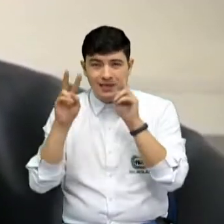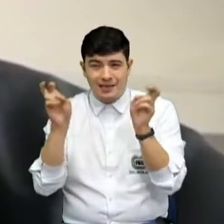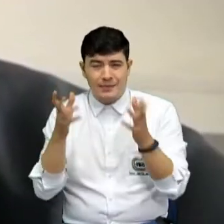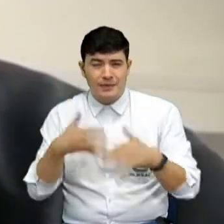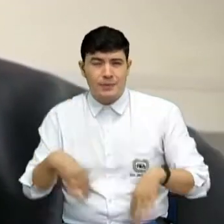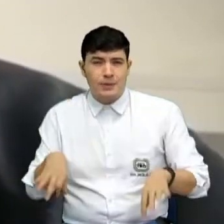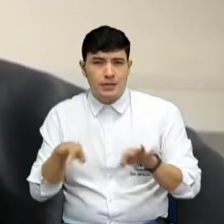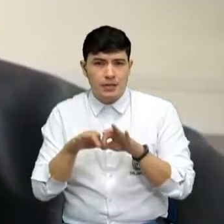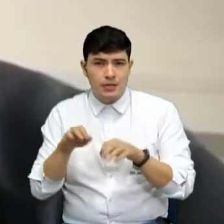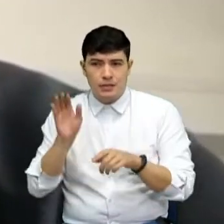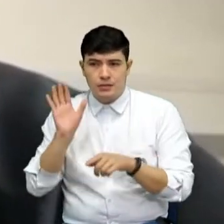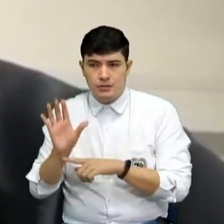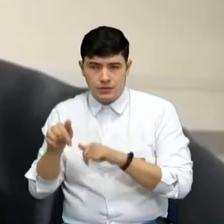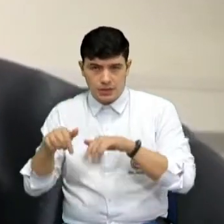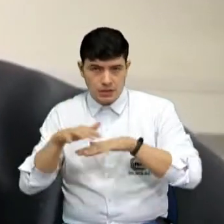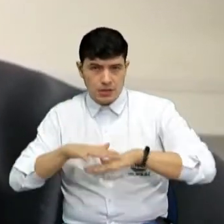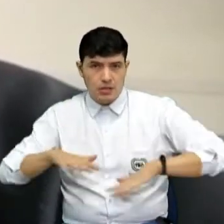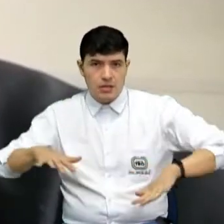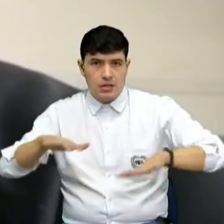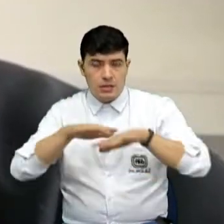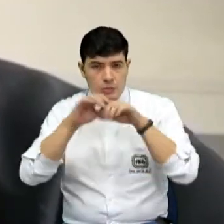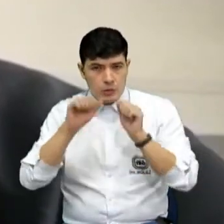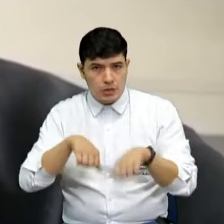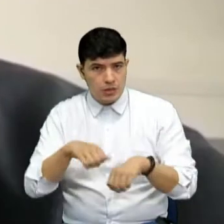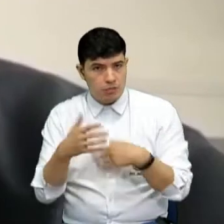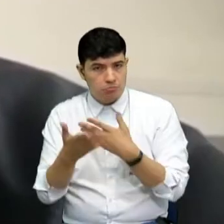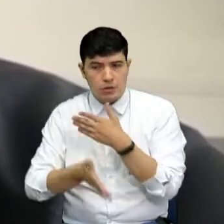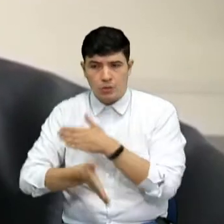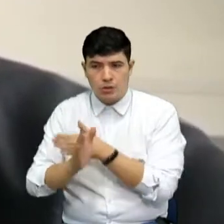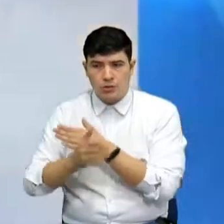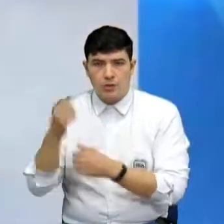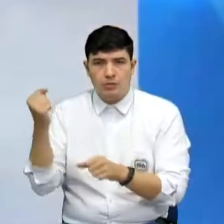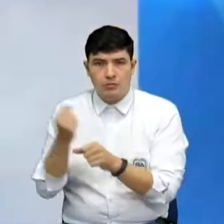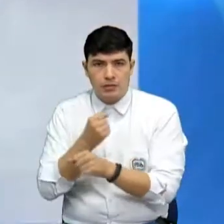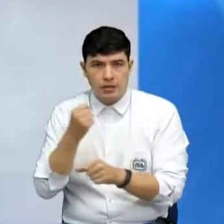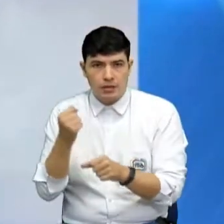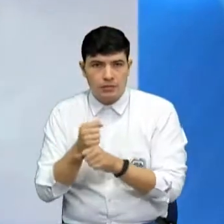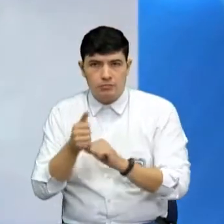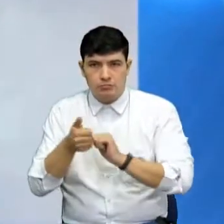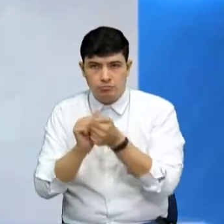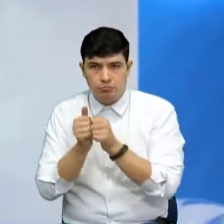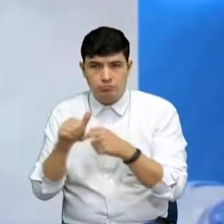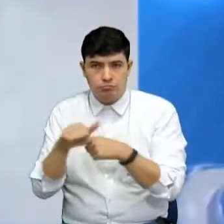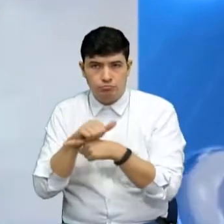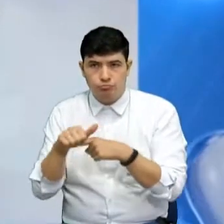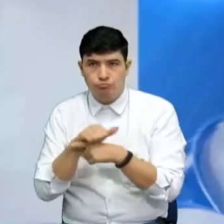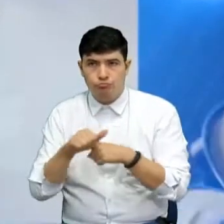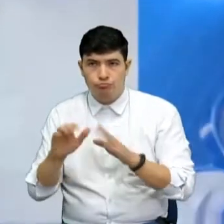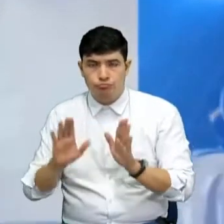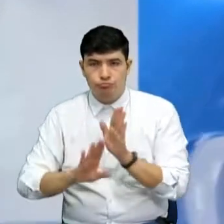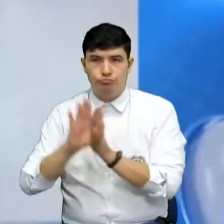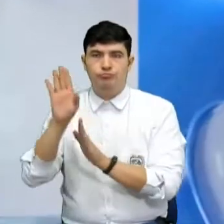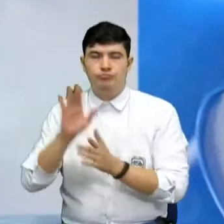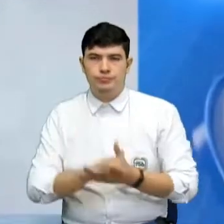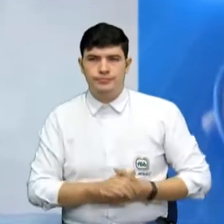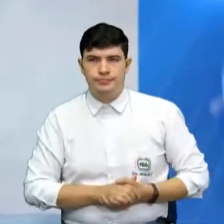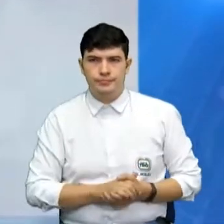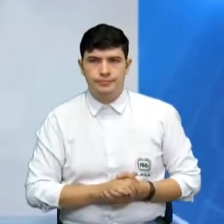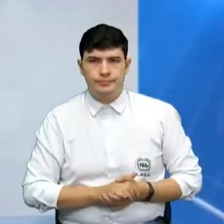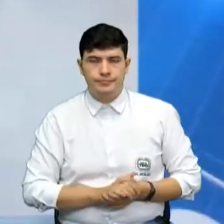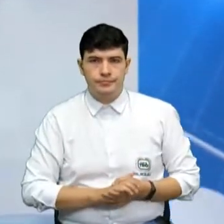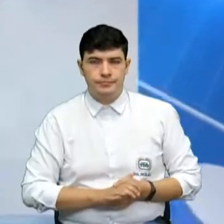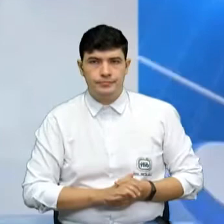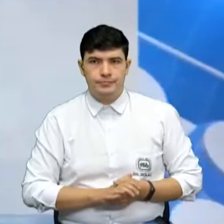un espacio para seguir con su actividad deportiva. El programa desarrolla una copa virtual denominada Fútbol